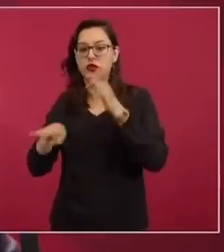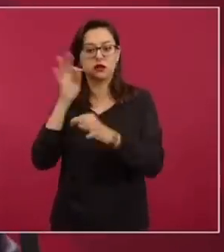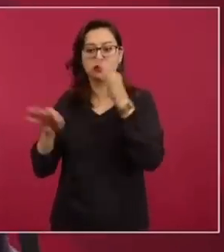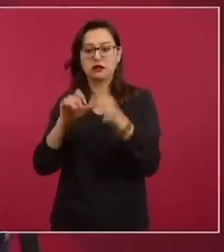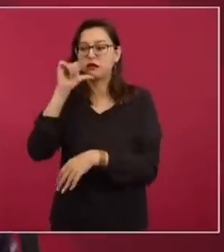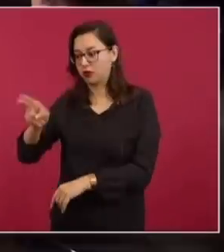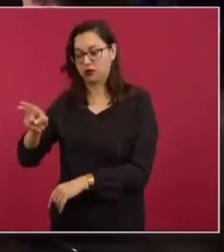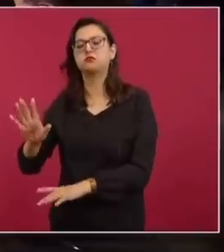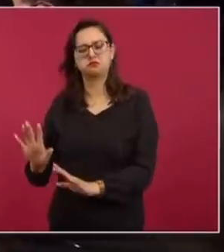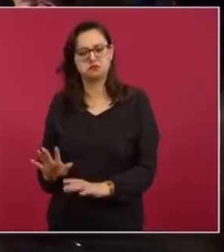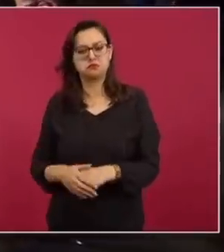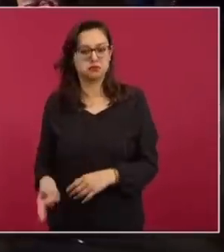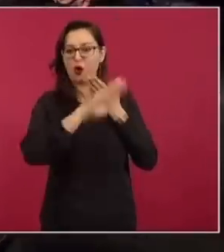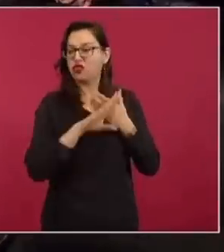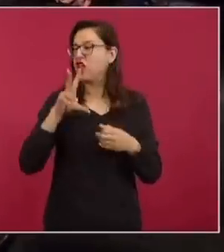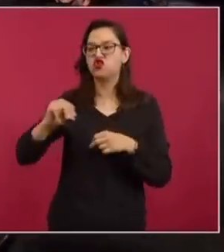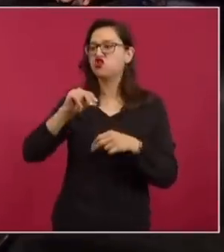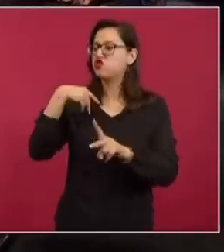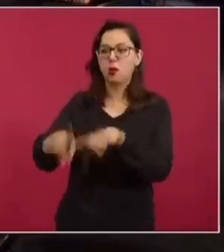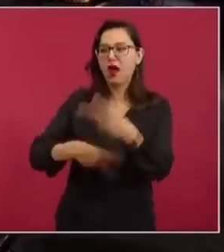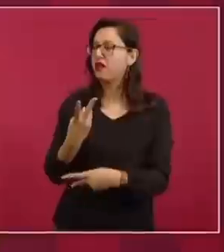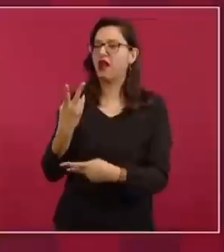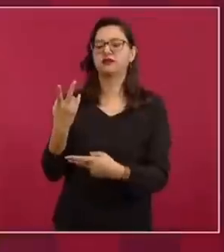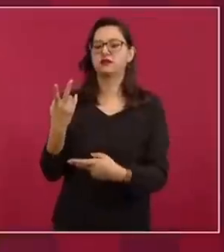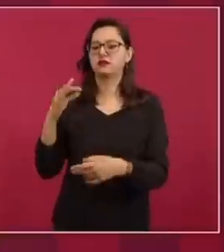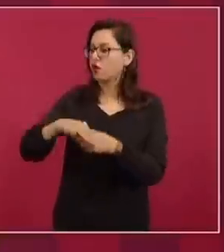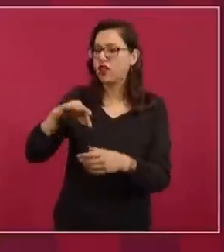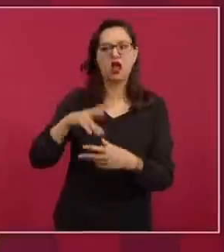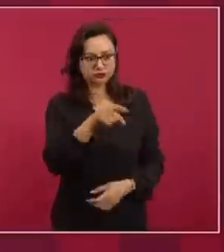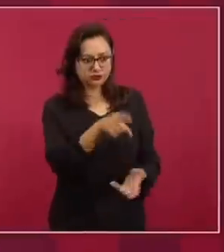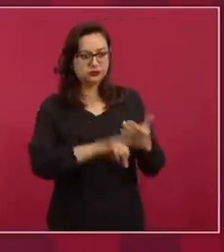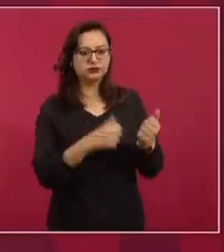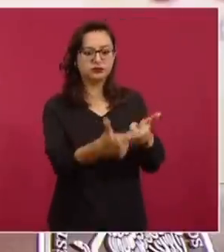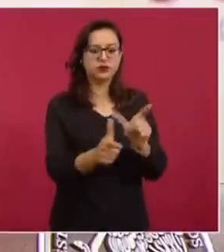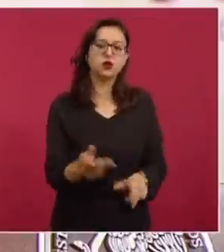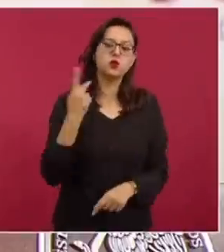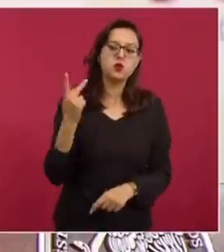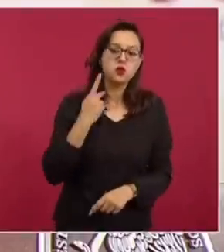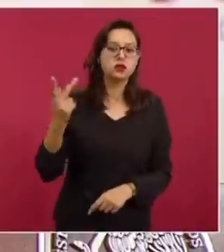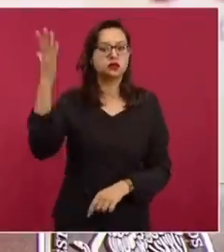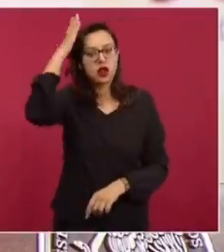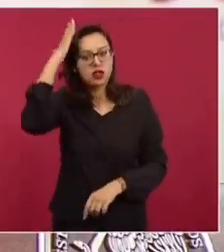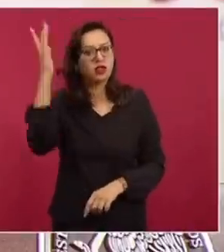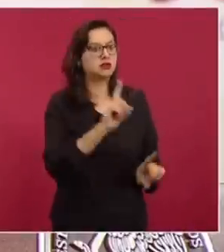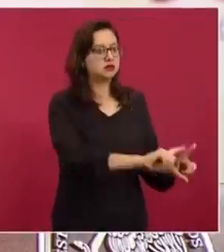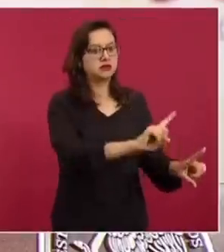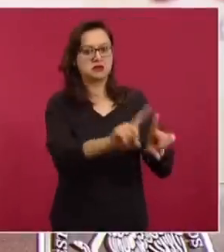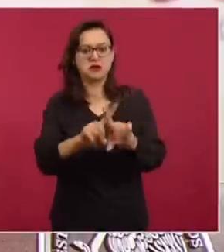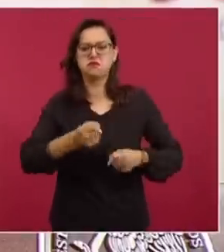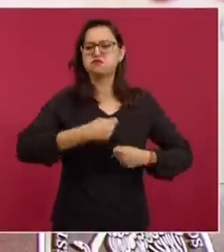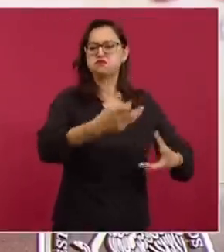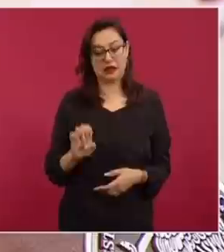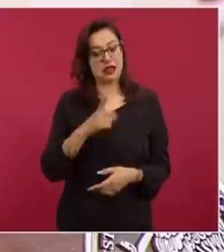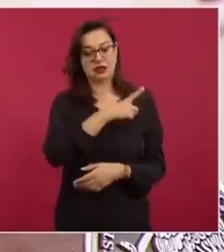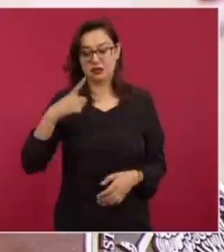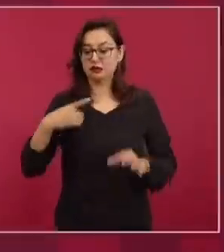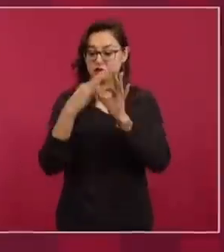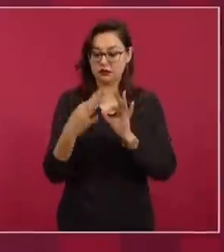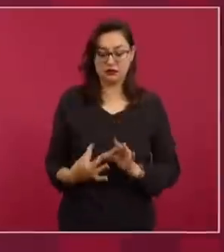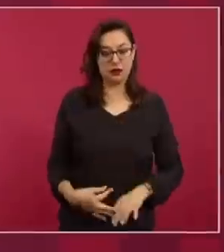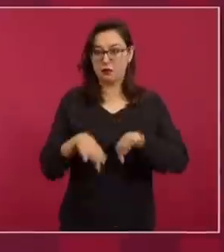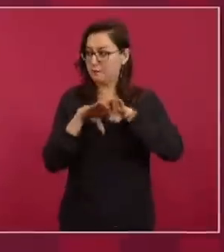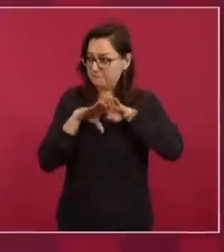cuestiona a los que están abiertamente llamando a que no participe la gente. Hay campañas y el INE no dice nada. Y en el